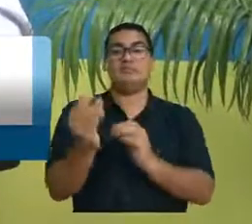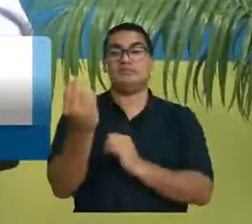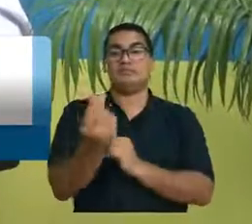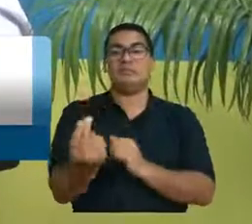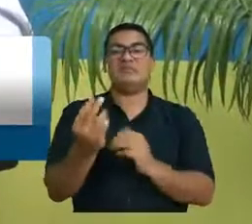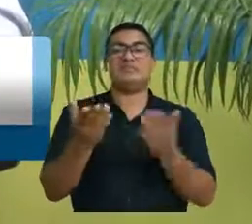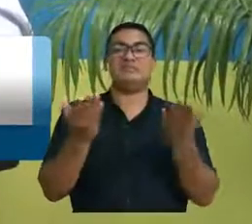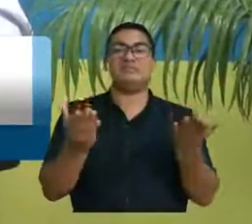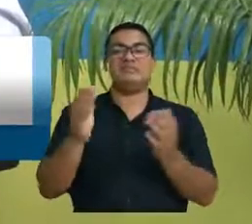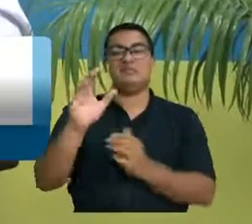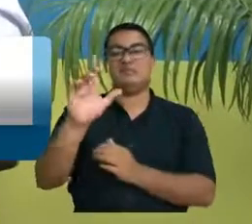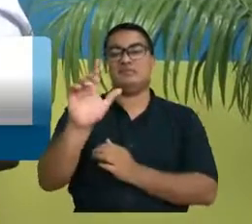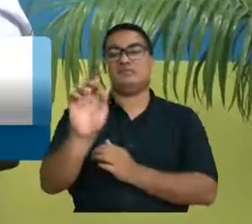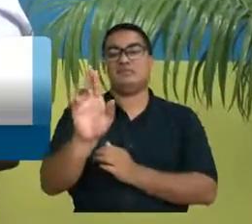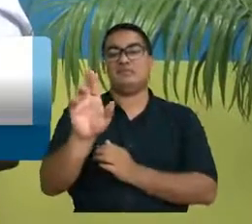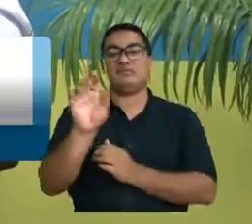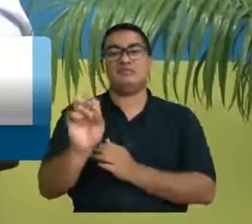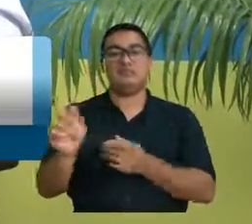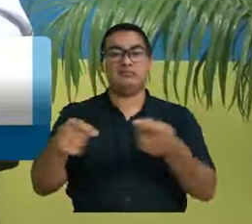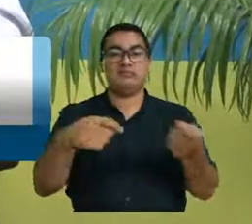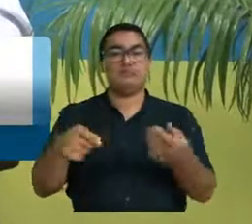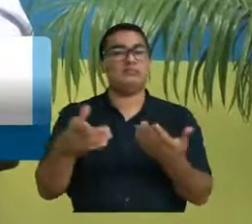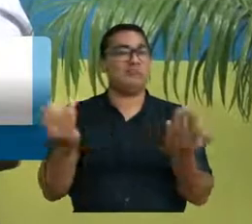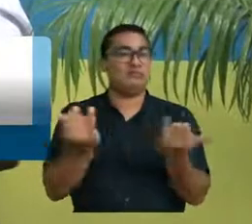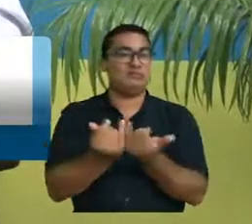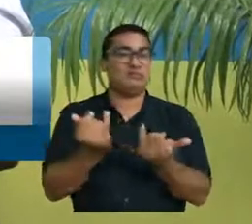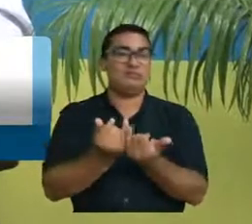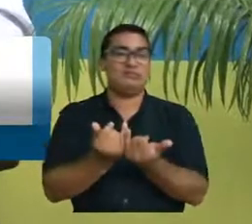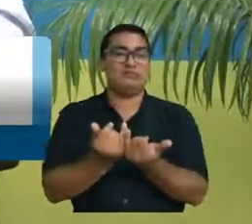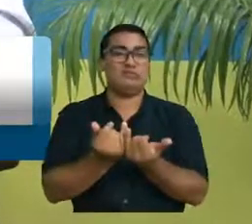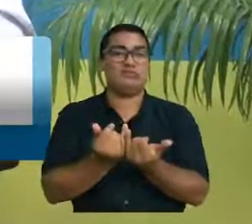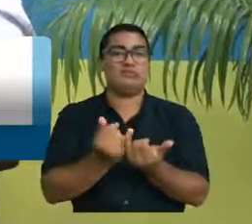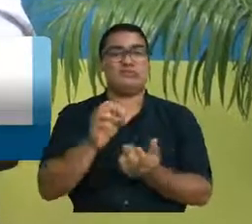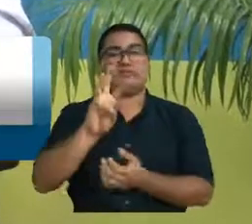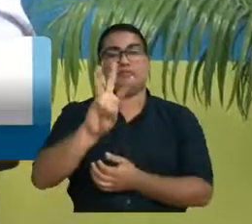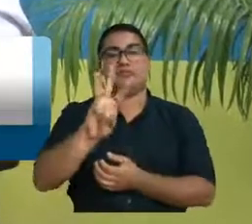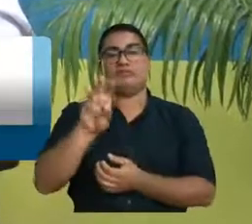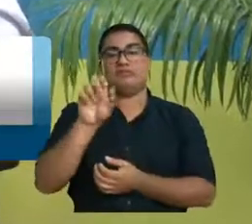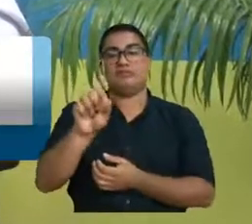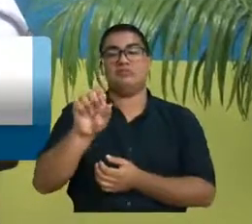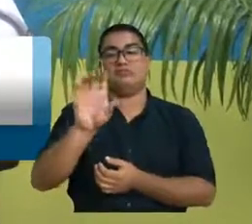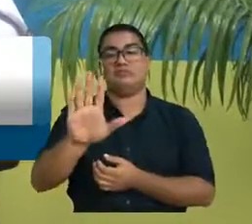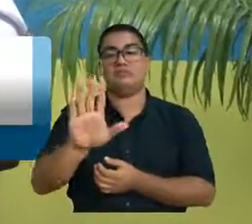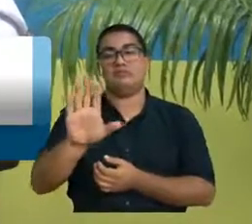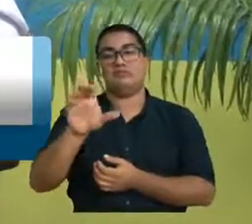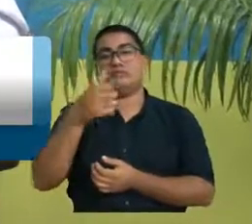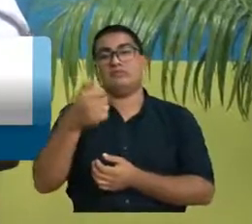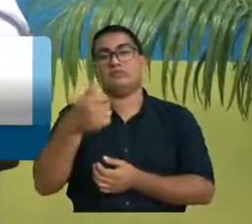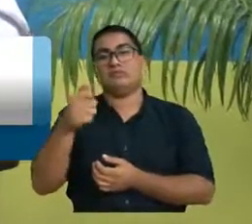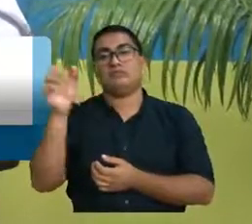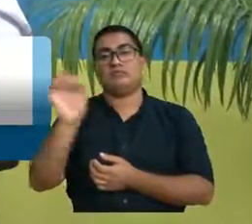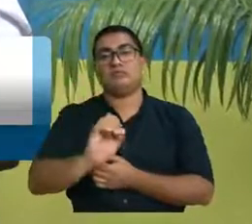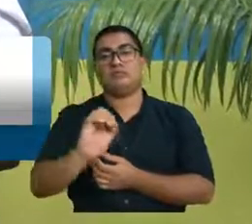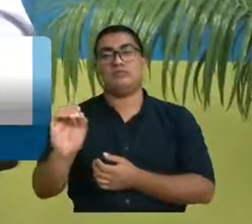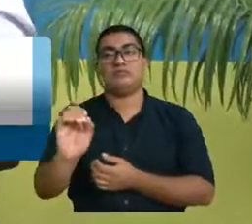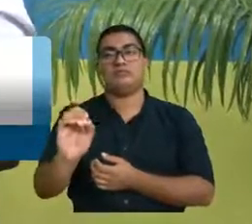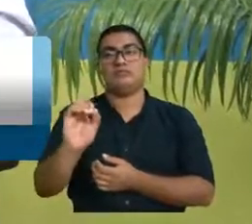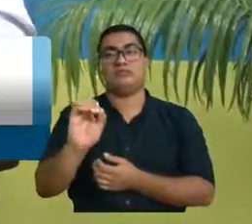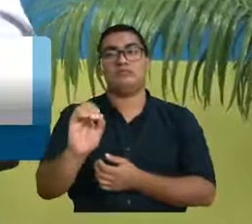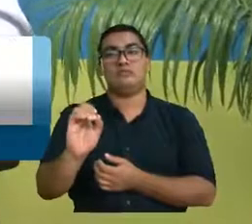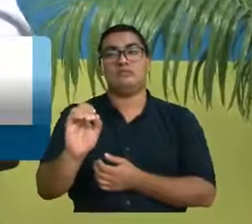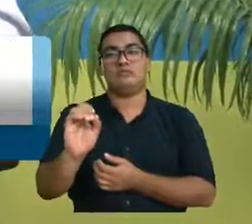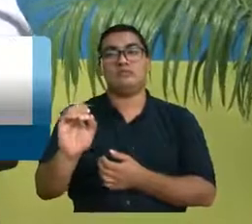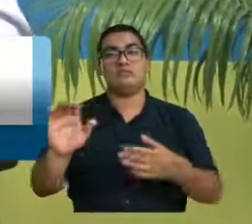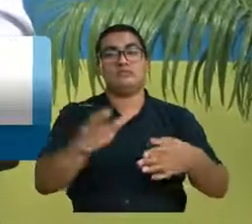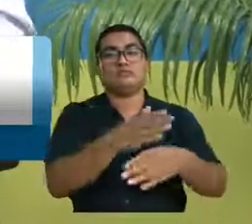Entonces, ese cloro comercial generalmente está entre 3.5 y 6%. Puede variar